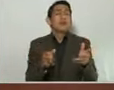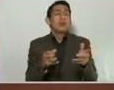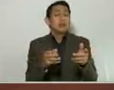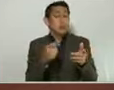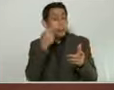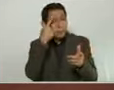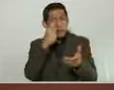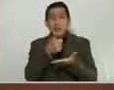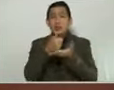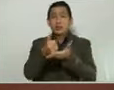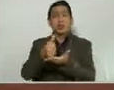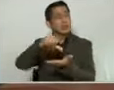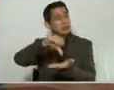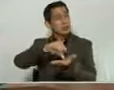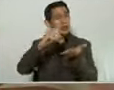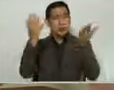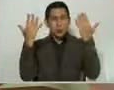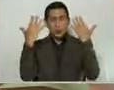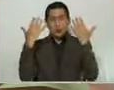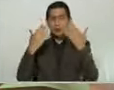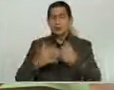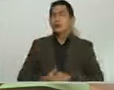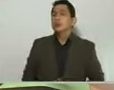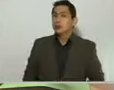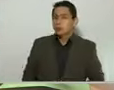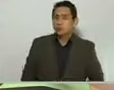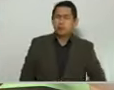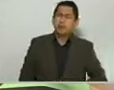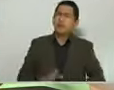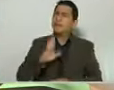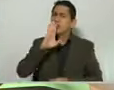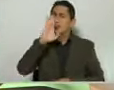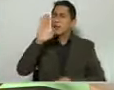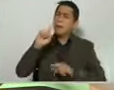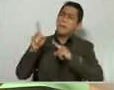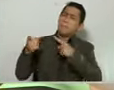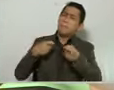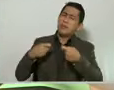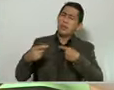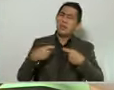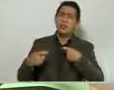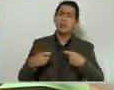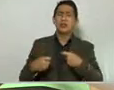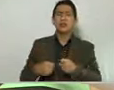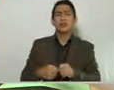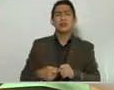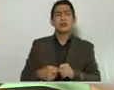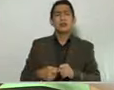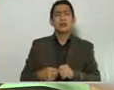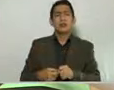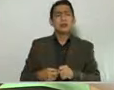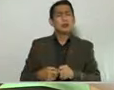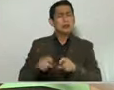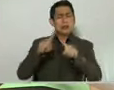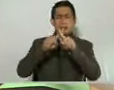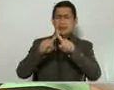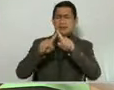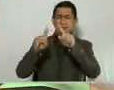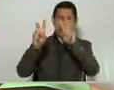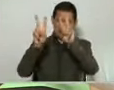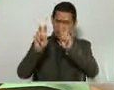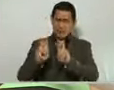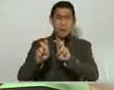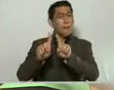todos nosotros los guayaquileños? Ricardo, siempre me preguntan entre una y otro ámbitos, ¿qué es lo